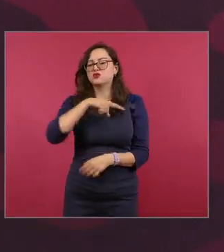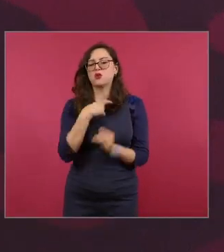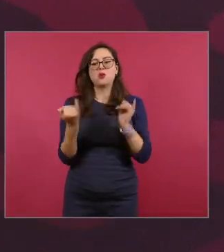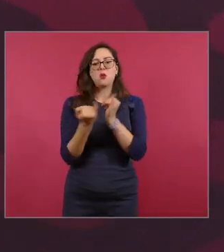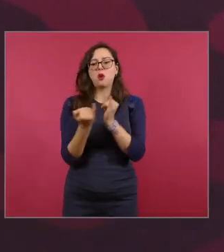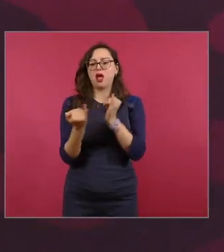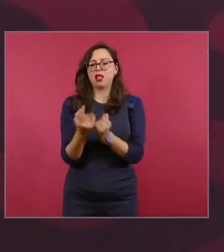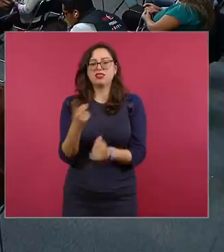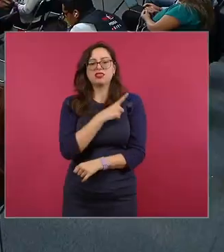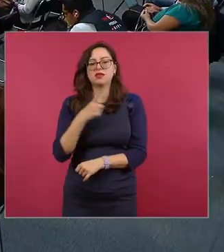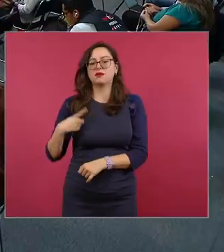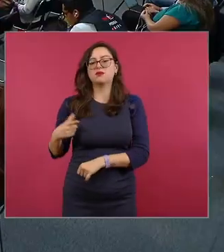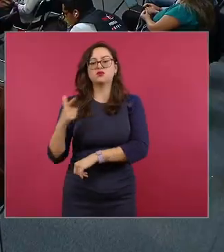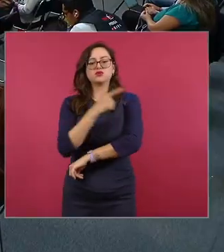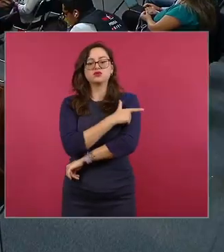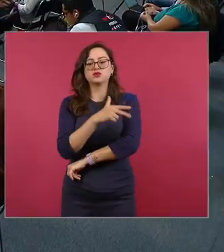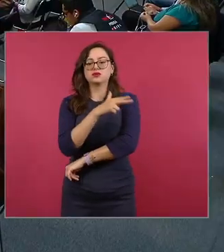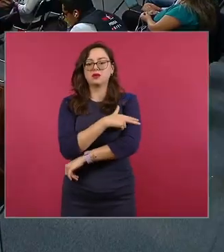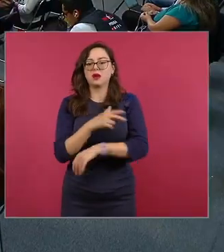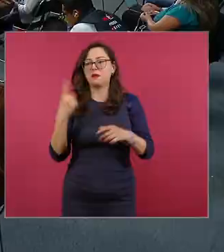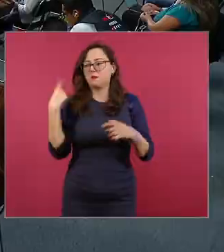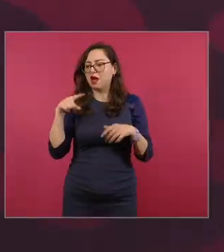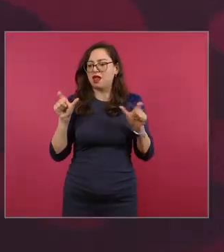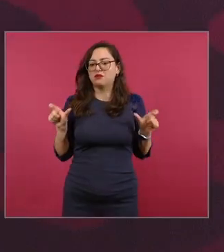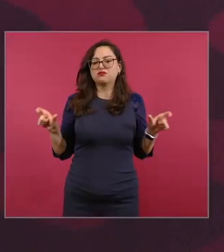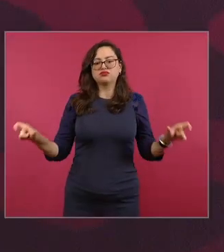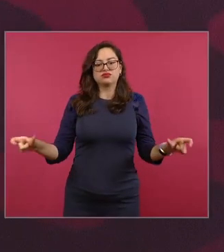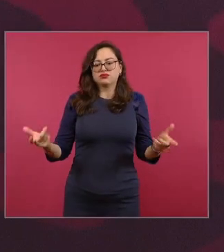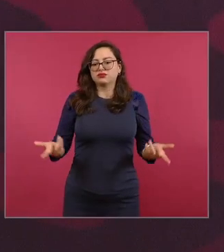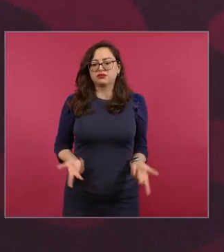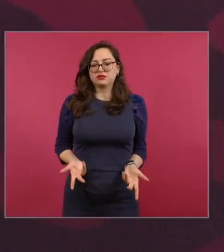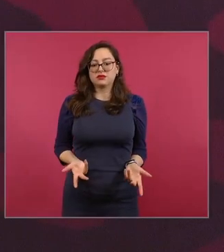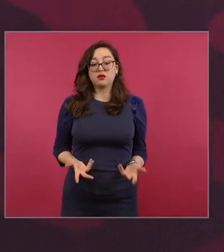la política se inventó para evitar la guerra